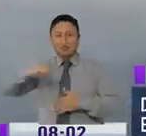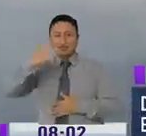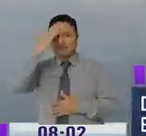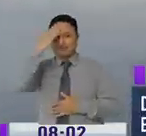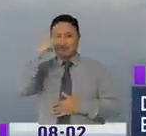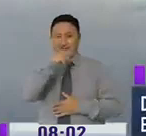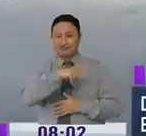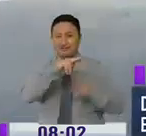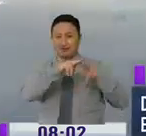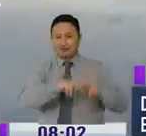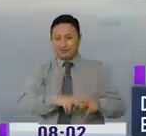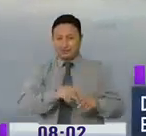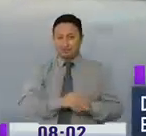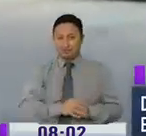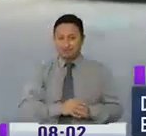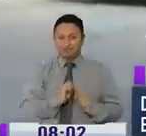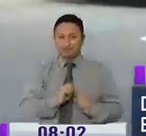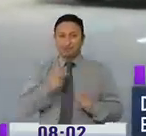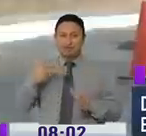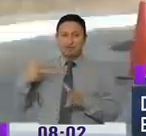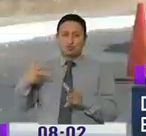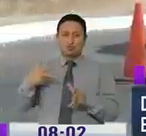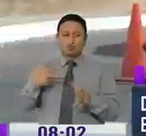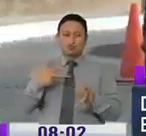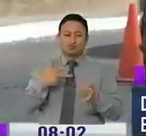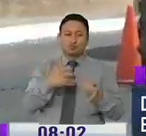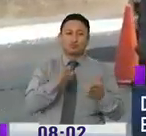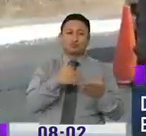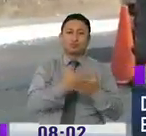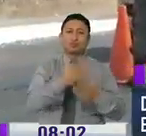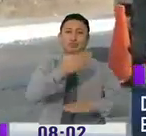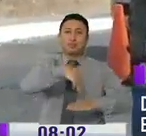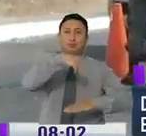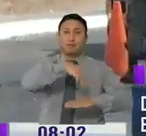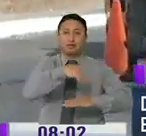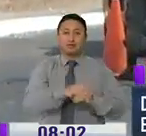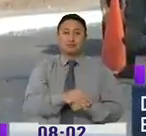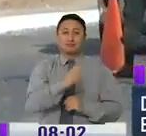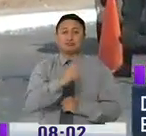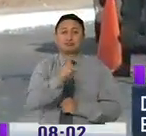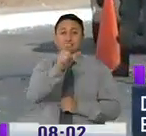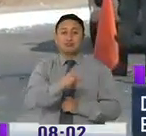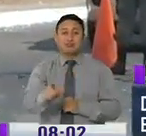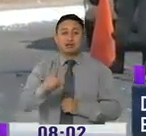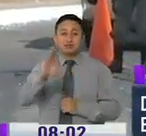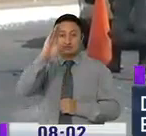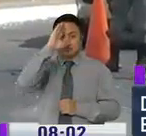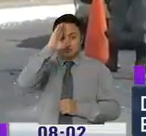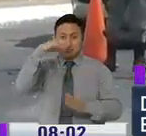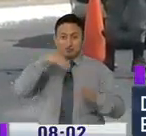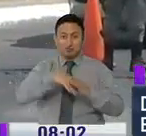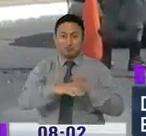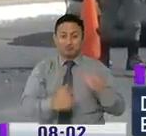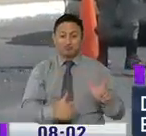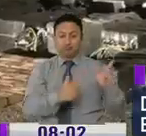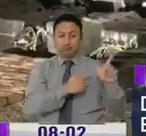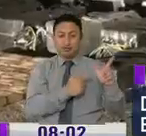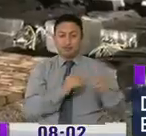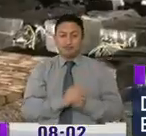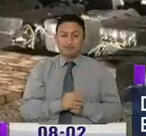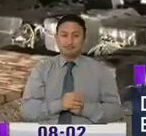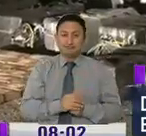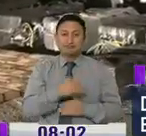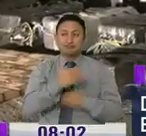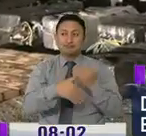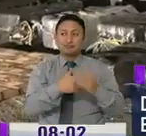no se escaparon. Horas atrás le siguieron hasta la base aérea de Manta, a donde dos miembros activos de la Fuerza Aérea ingresaron con un camión.